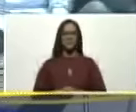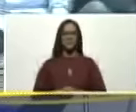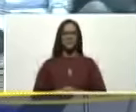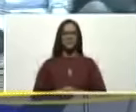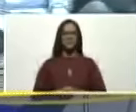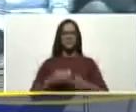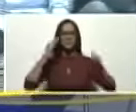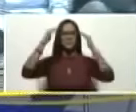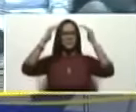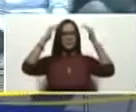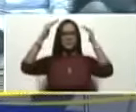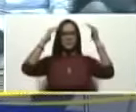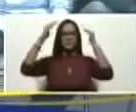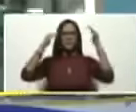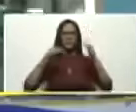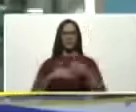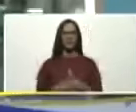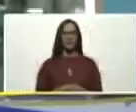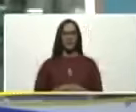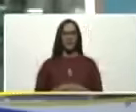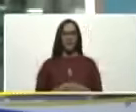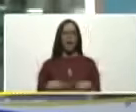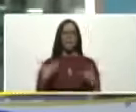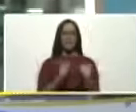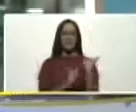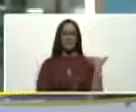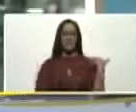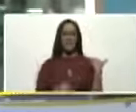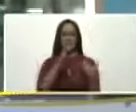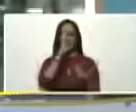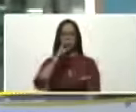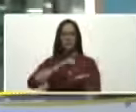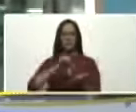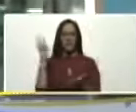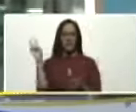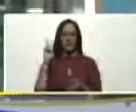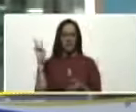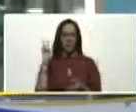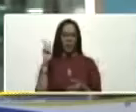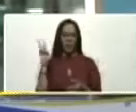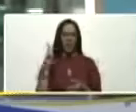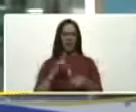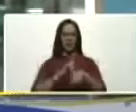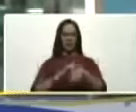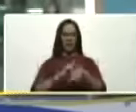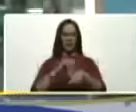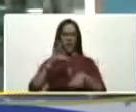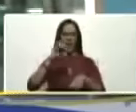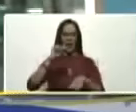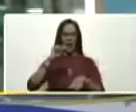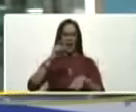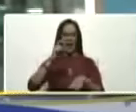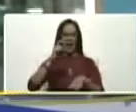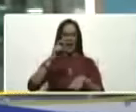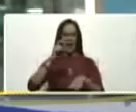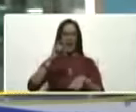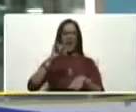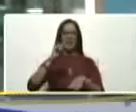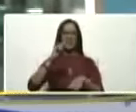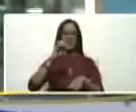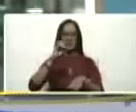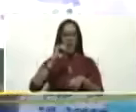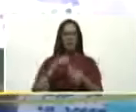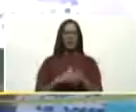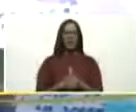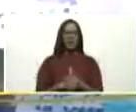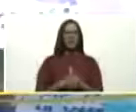Mi saludo al presidente del Banco Central de Venezuela, doctor Calixto Ortega. Traemos buenas noticias